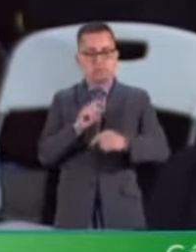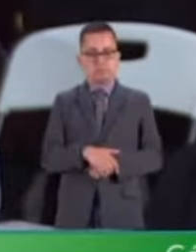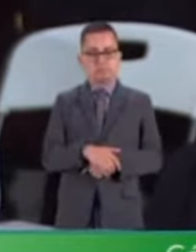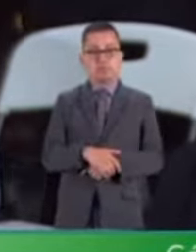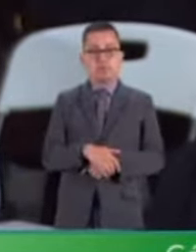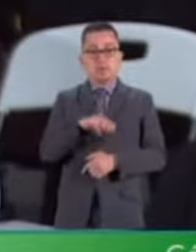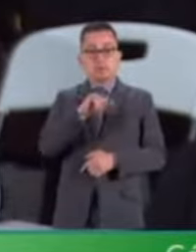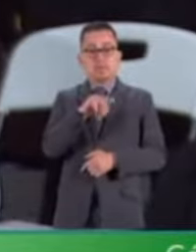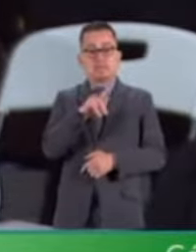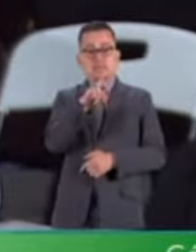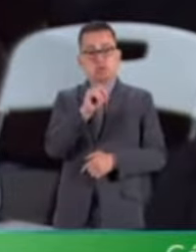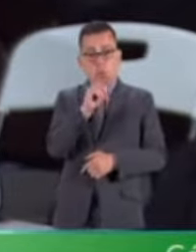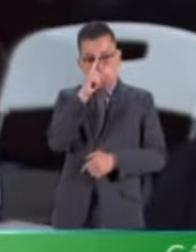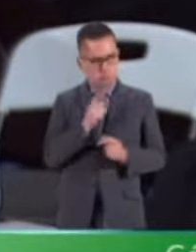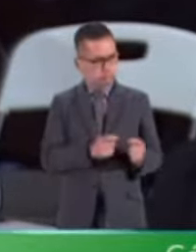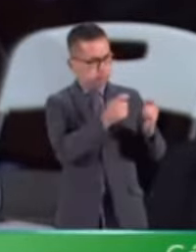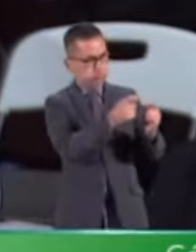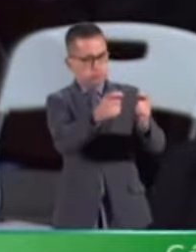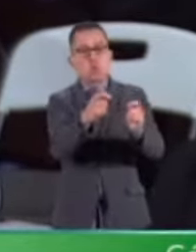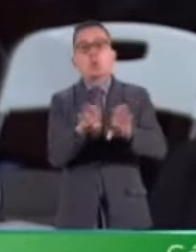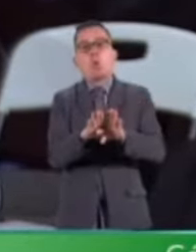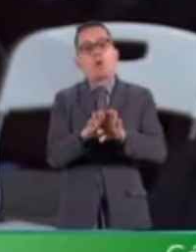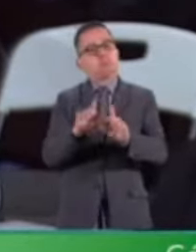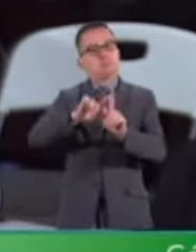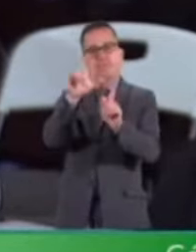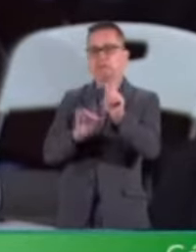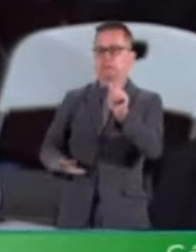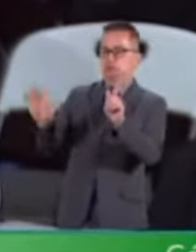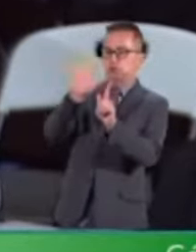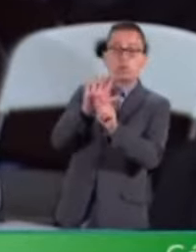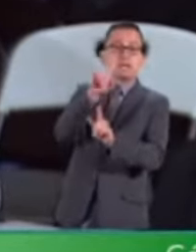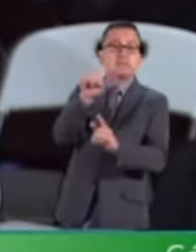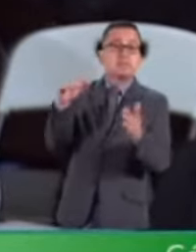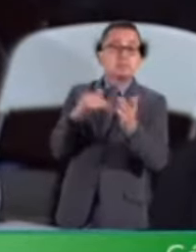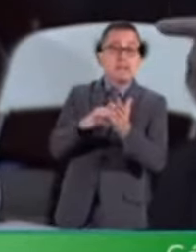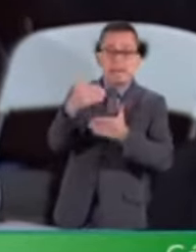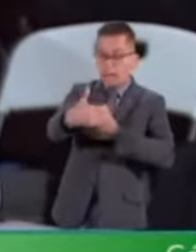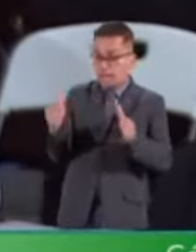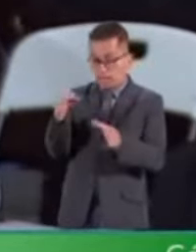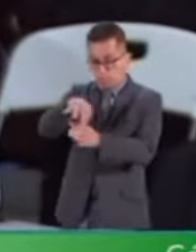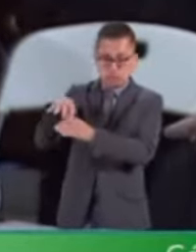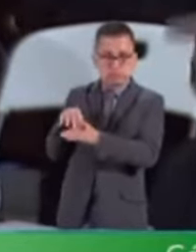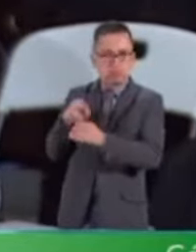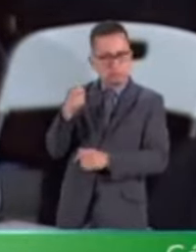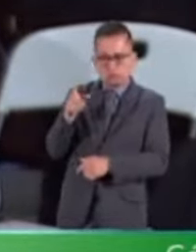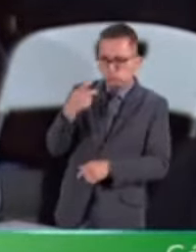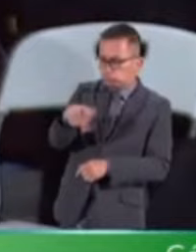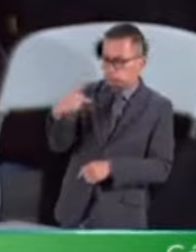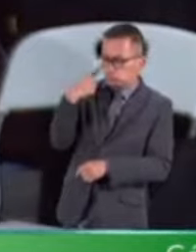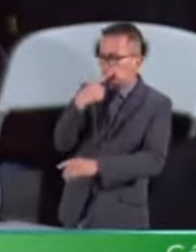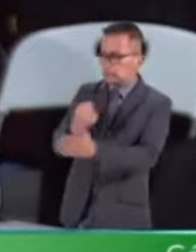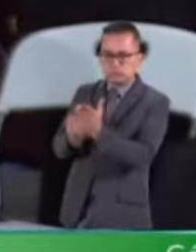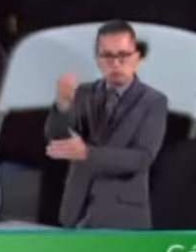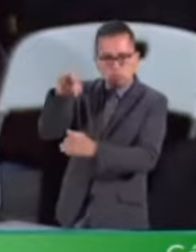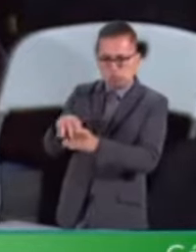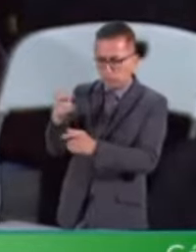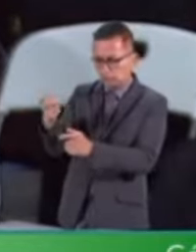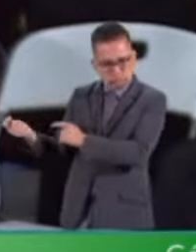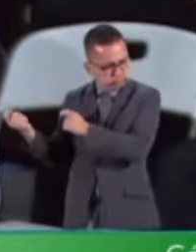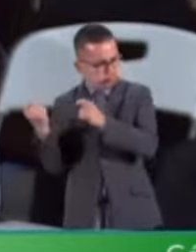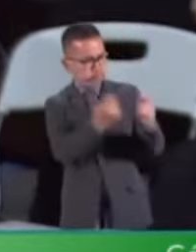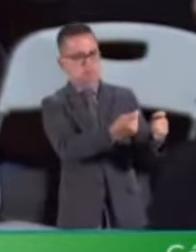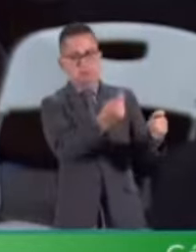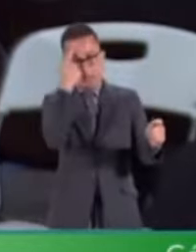de 100,000 casillas en todo el país les dará la mayor independencia